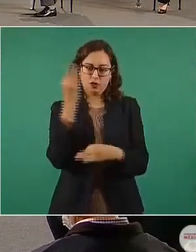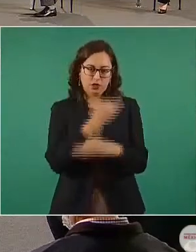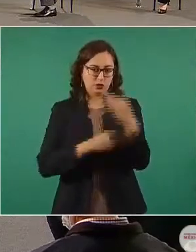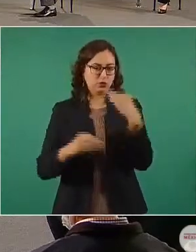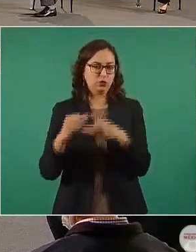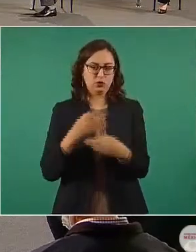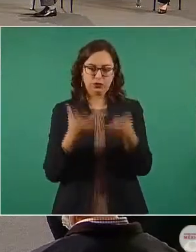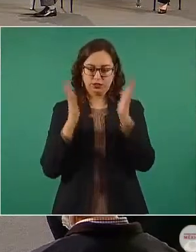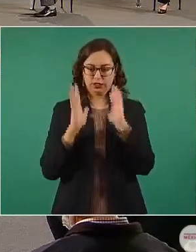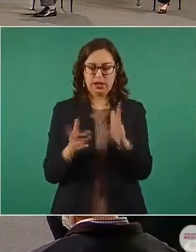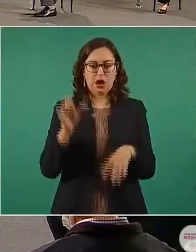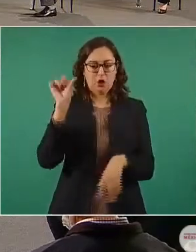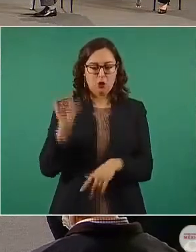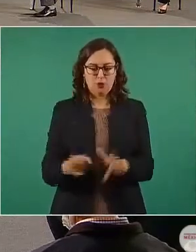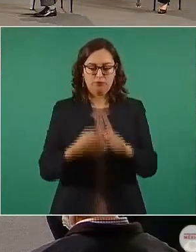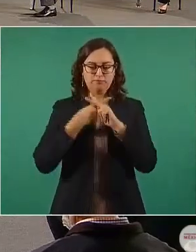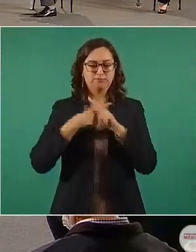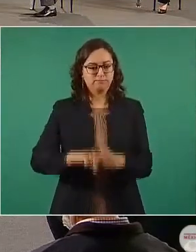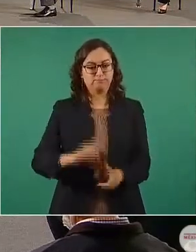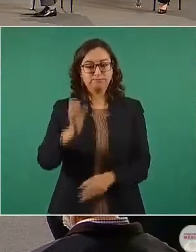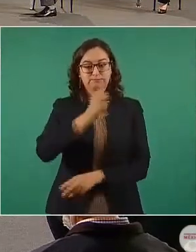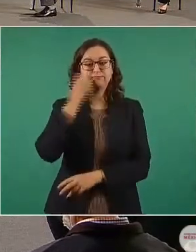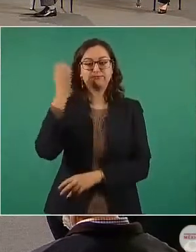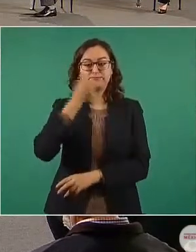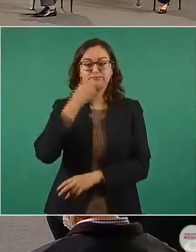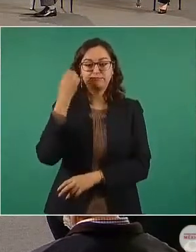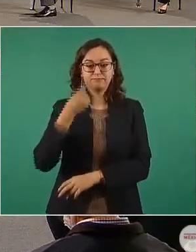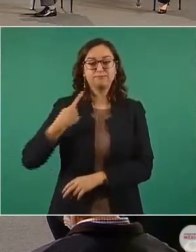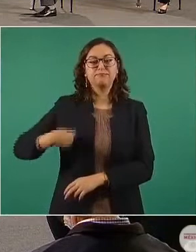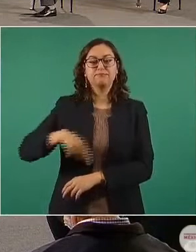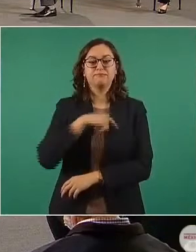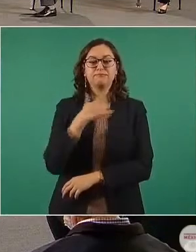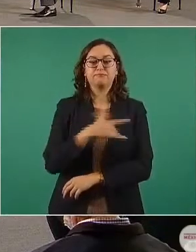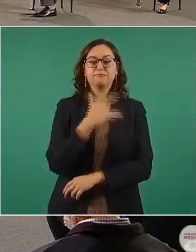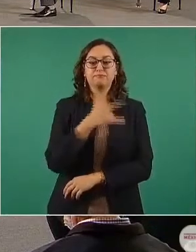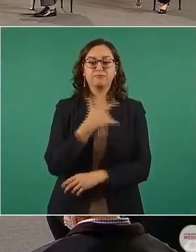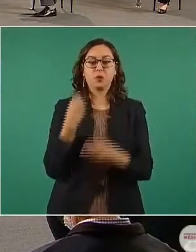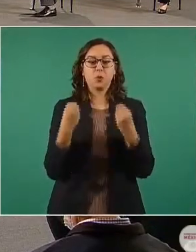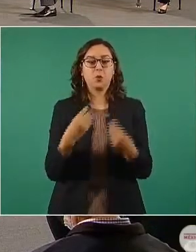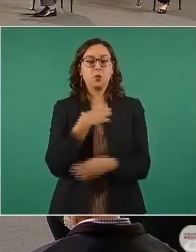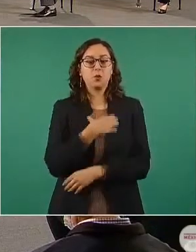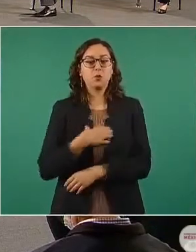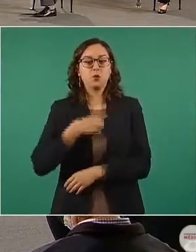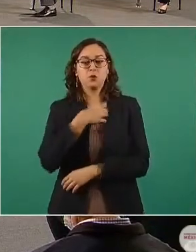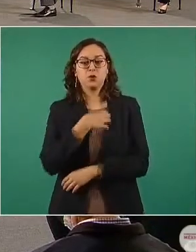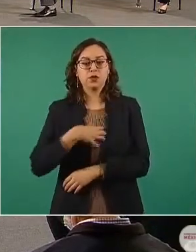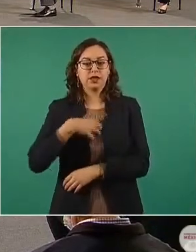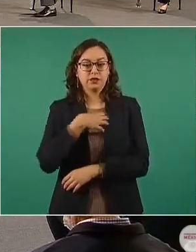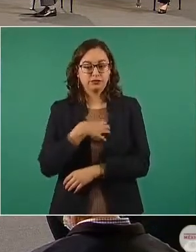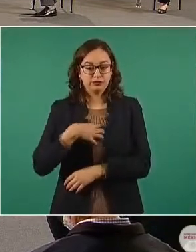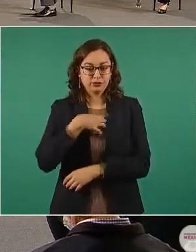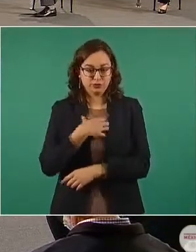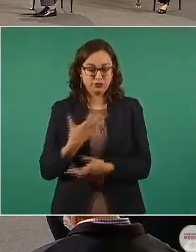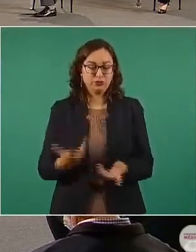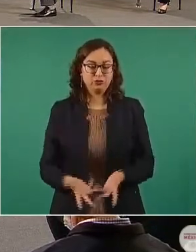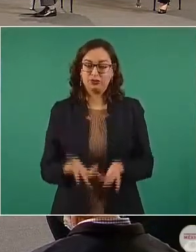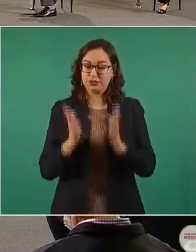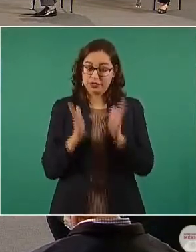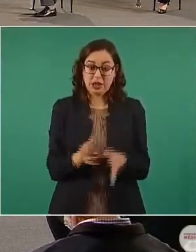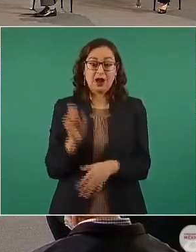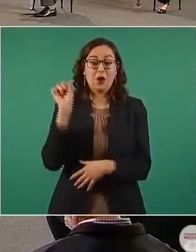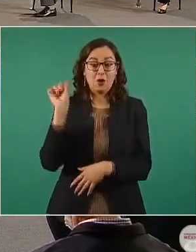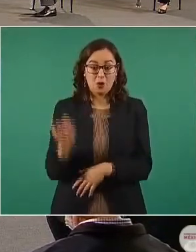están funcionando a partir de hoy. Y nos causó mucha alegría a la secretaria y a mí recibir desde el primer